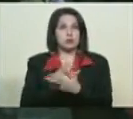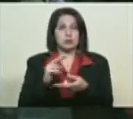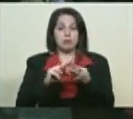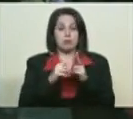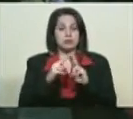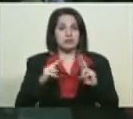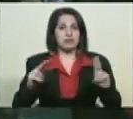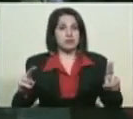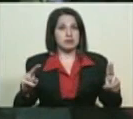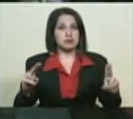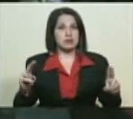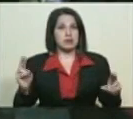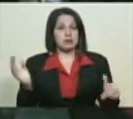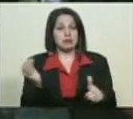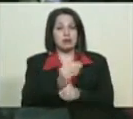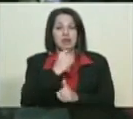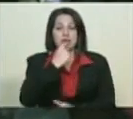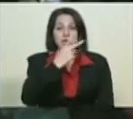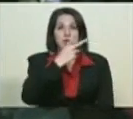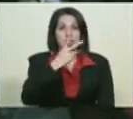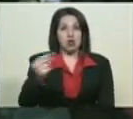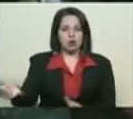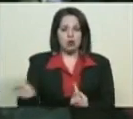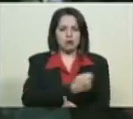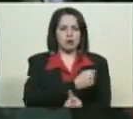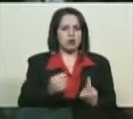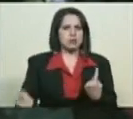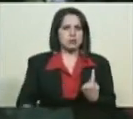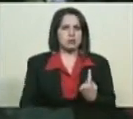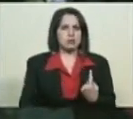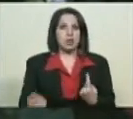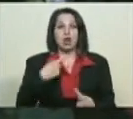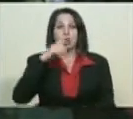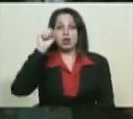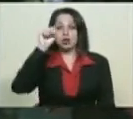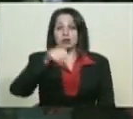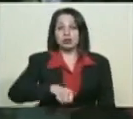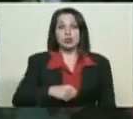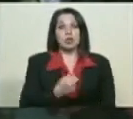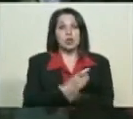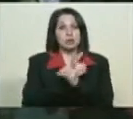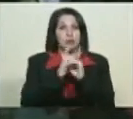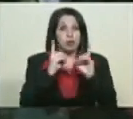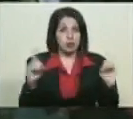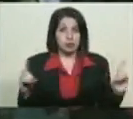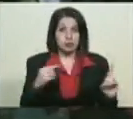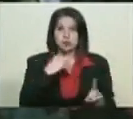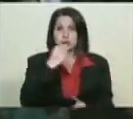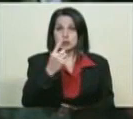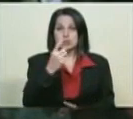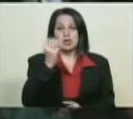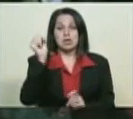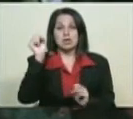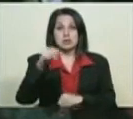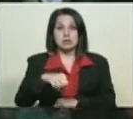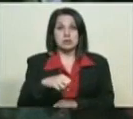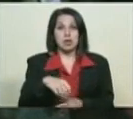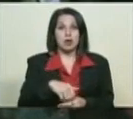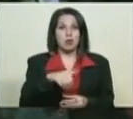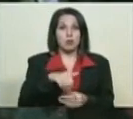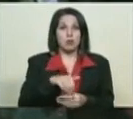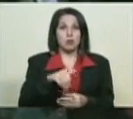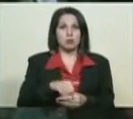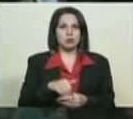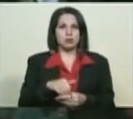pacifista, de decirle no a la violencia, sí a la democracia, sí a los votos. Ha sido